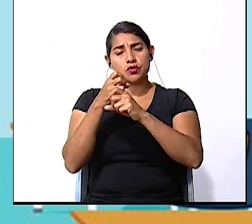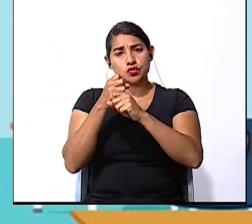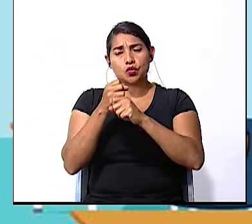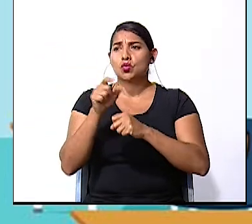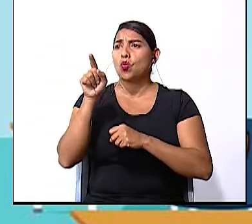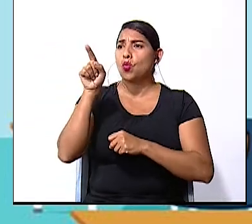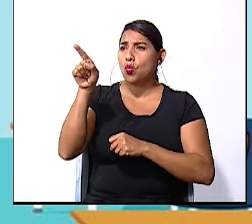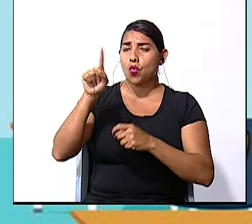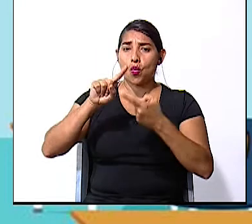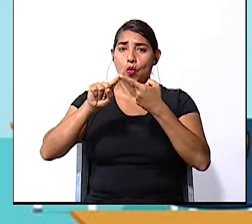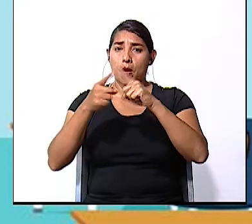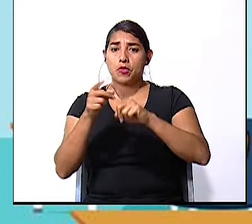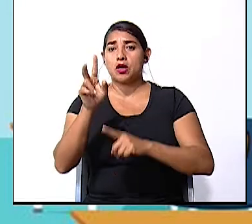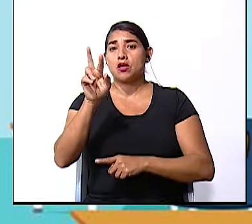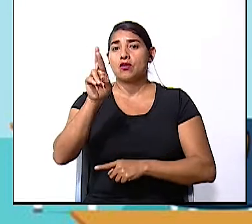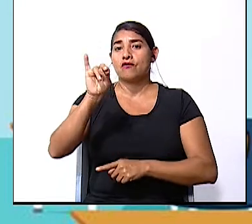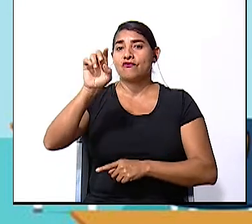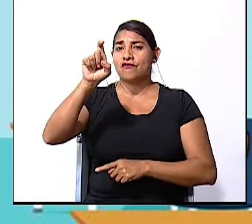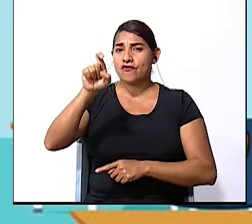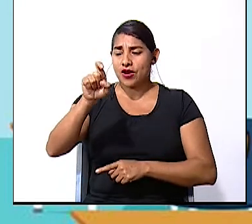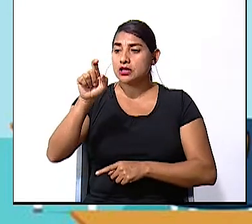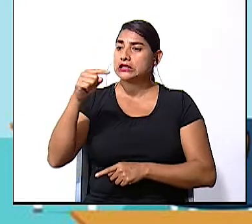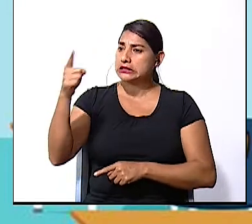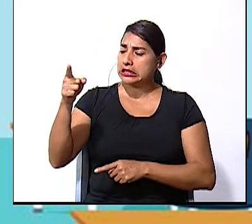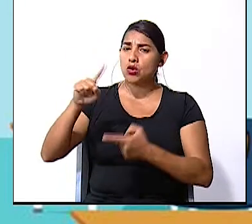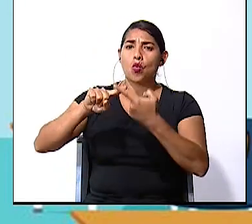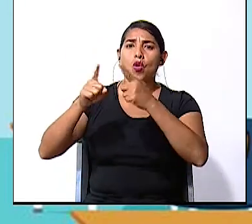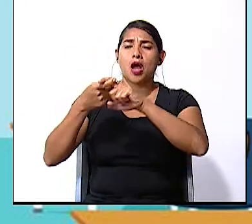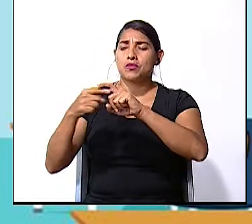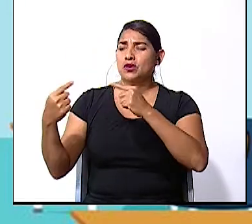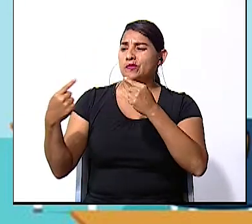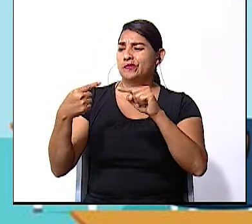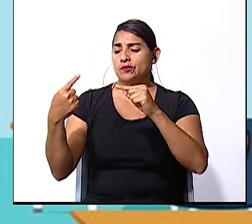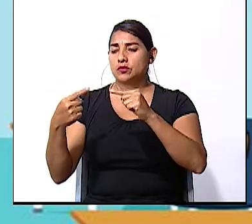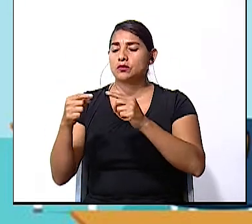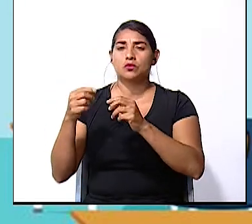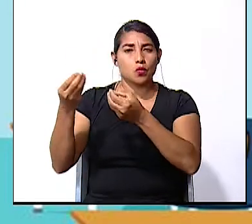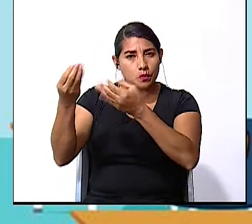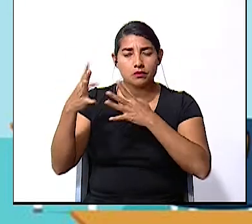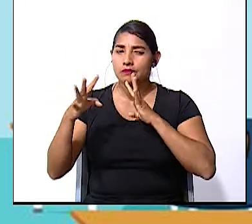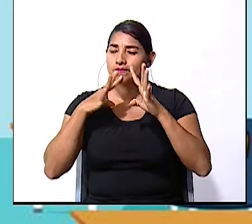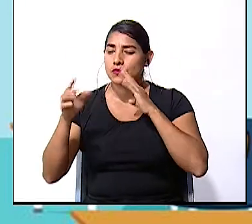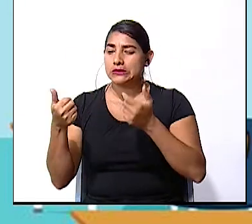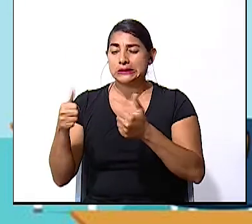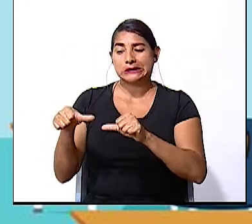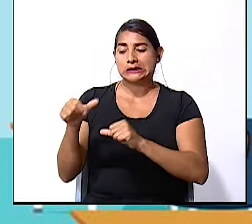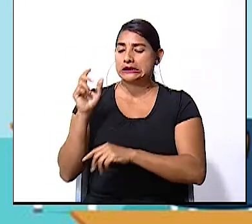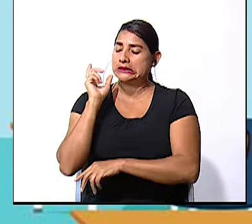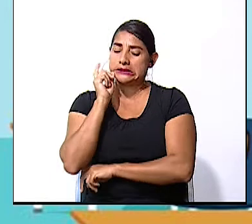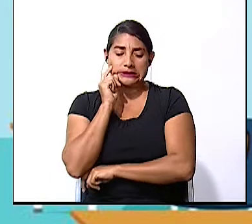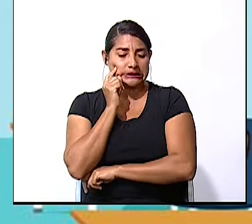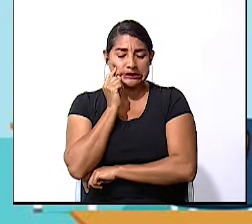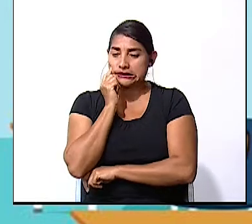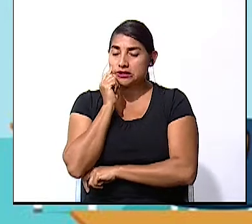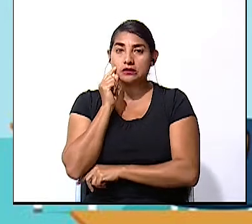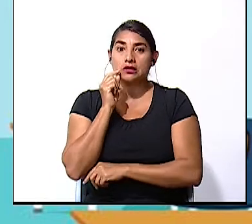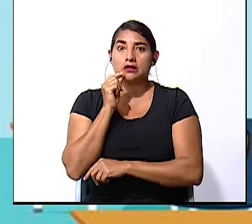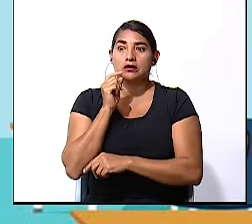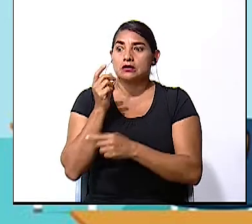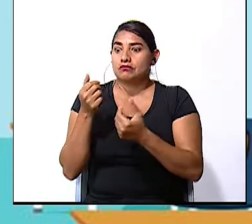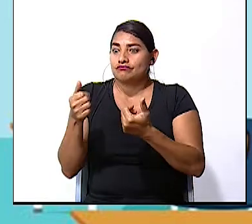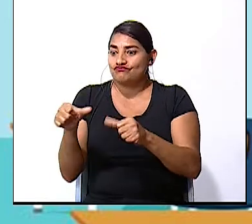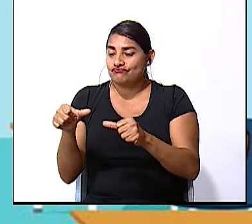este muchacho Rix tiene un amigo con el que no está muy de acuerdo y tienen que ponerse